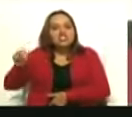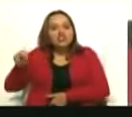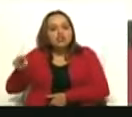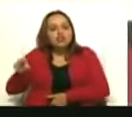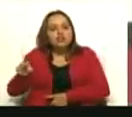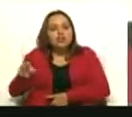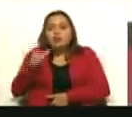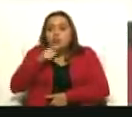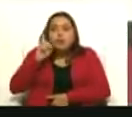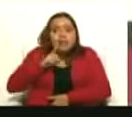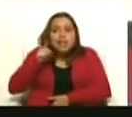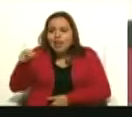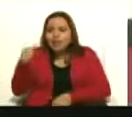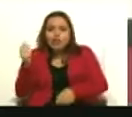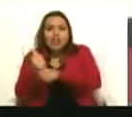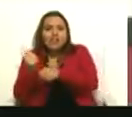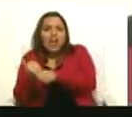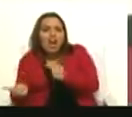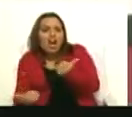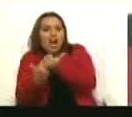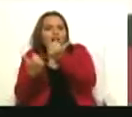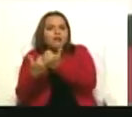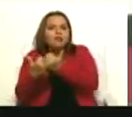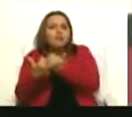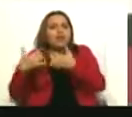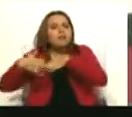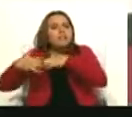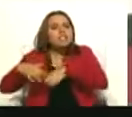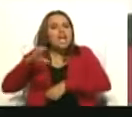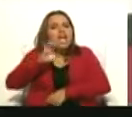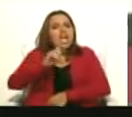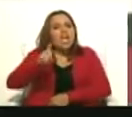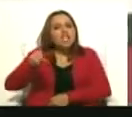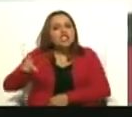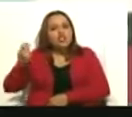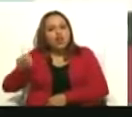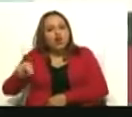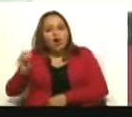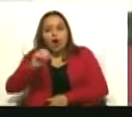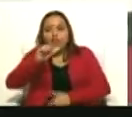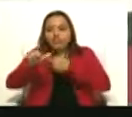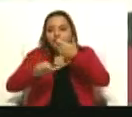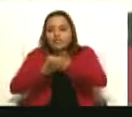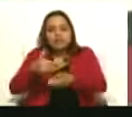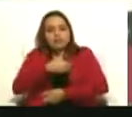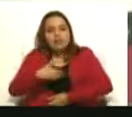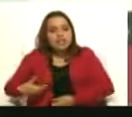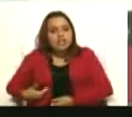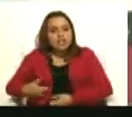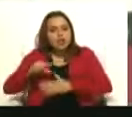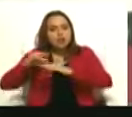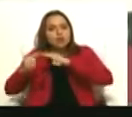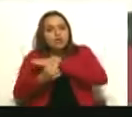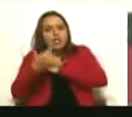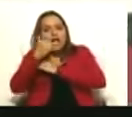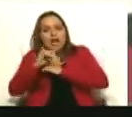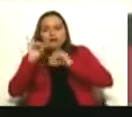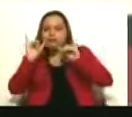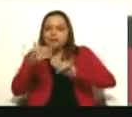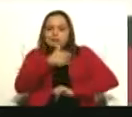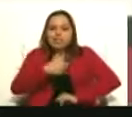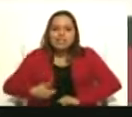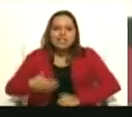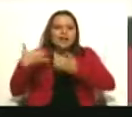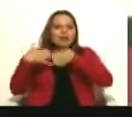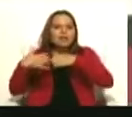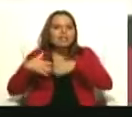decimos que son empleados de la ExxonMobil, o cuando el vicepresidente de Guyana es el vicepresidente de la ExxonMobil, o el presidente de Guyana es el presidente de la